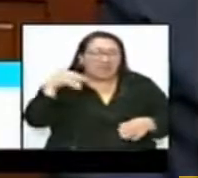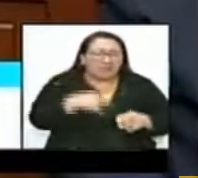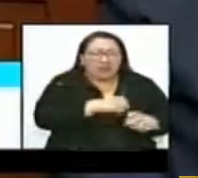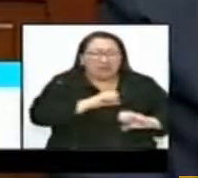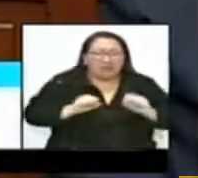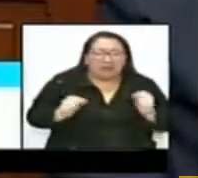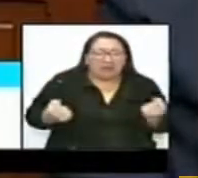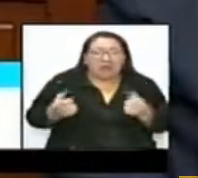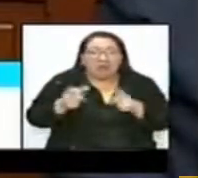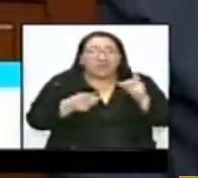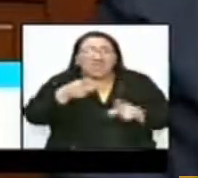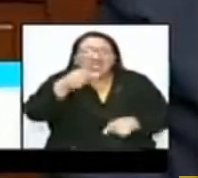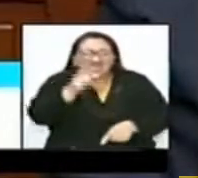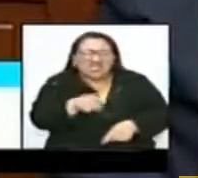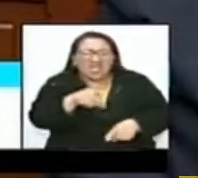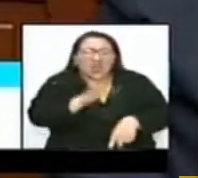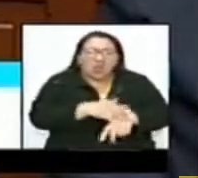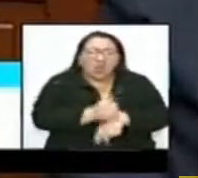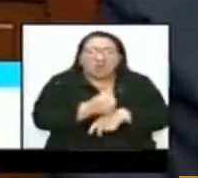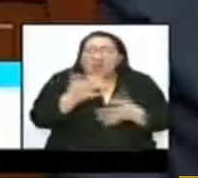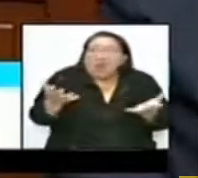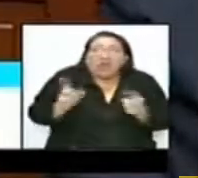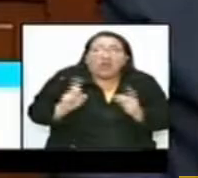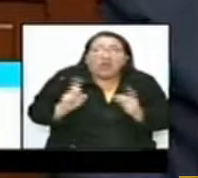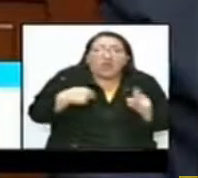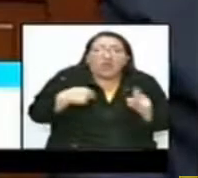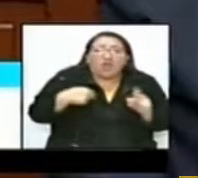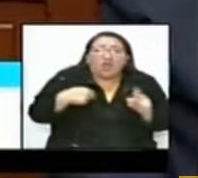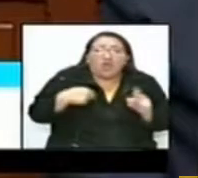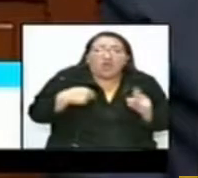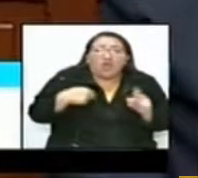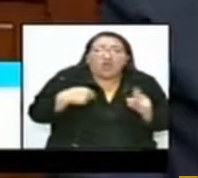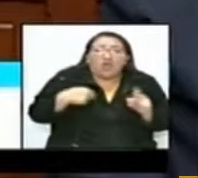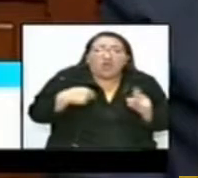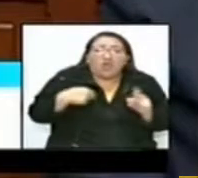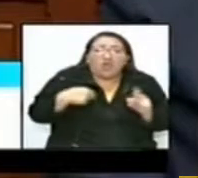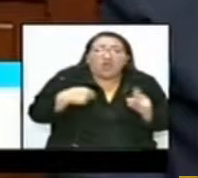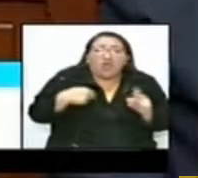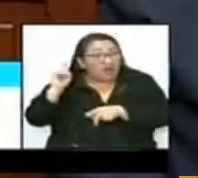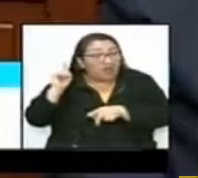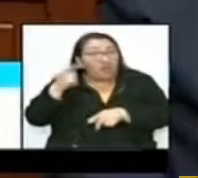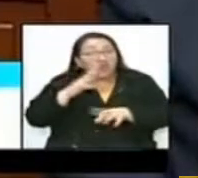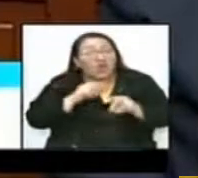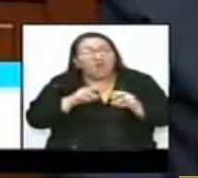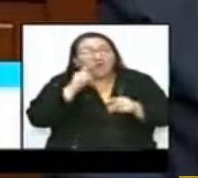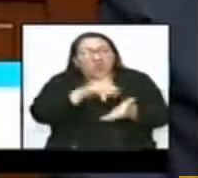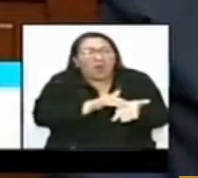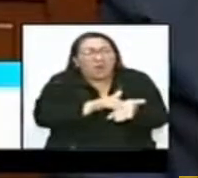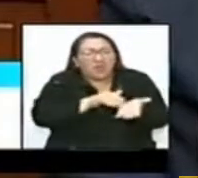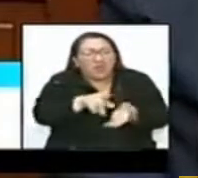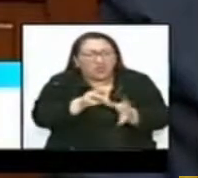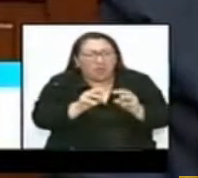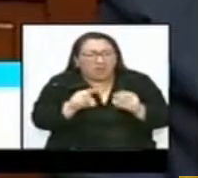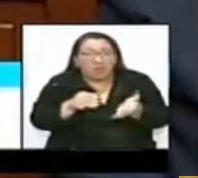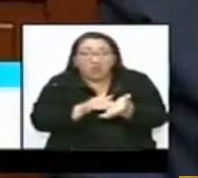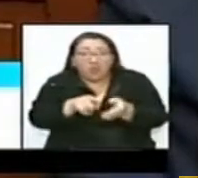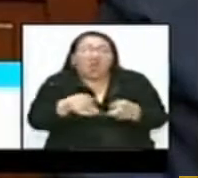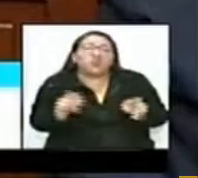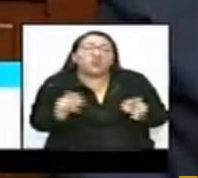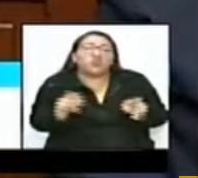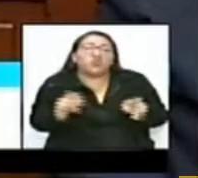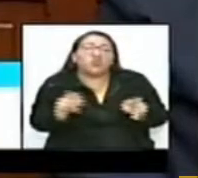acusaba a las personas en base a sospechas ustedes caminaban seguramente habló con una bruja usted es brujo